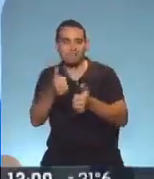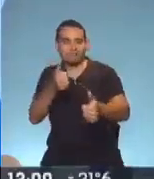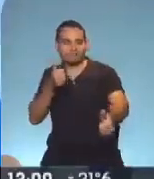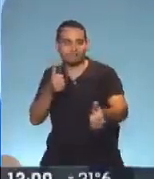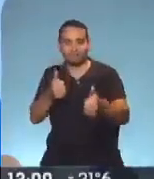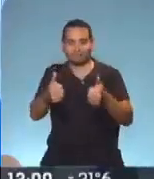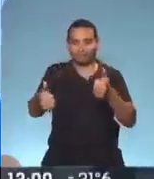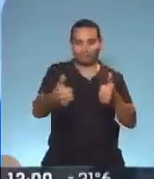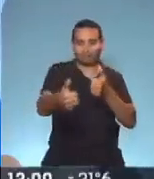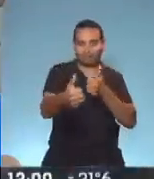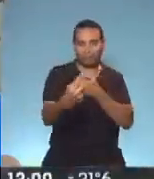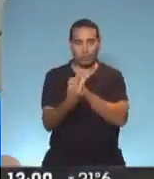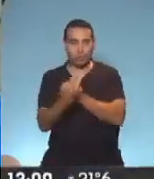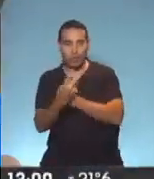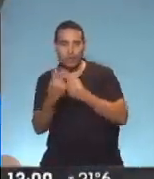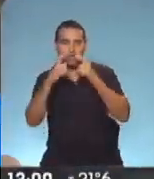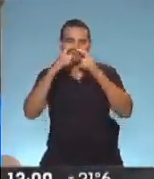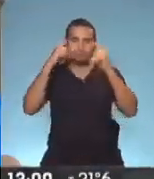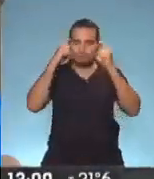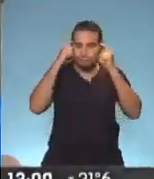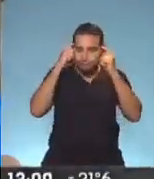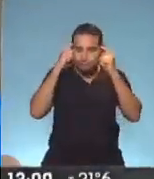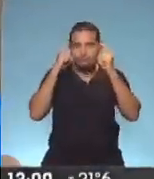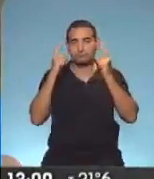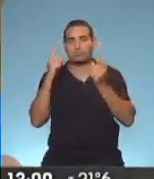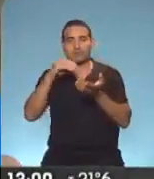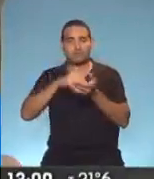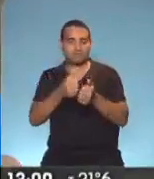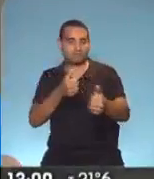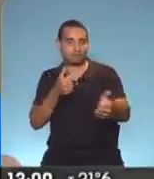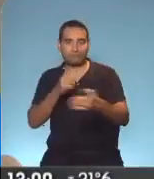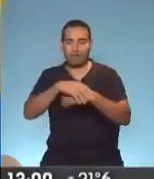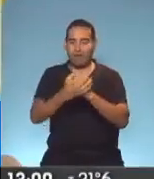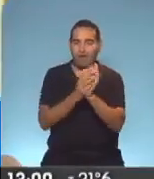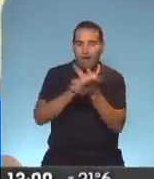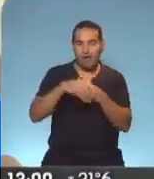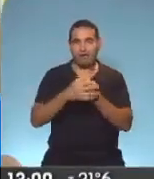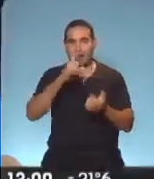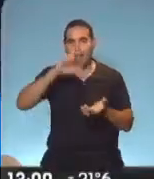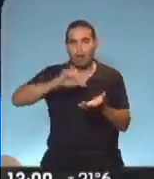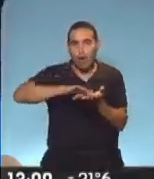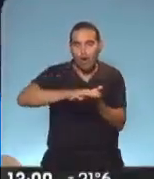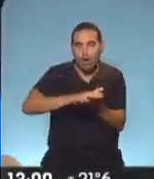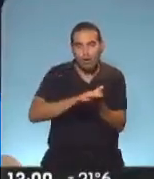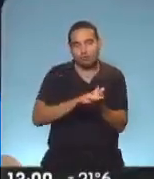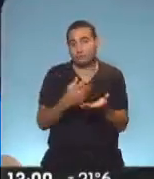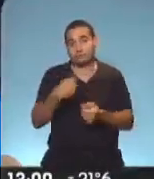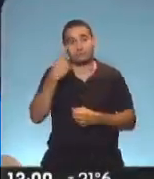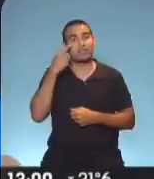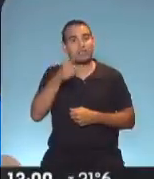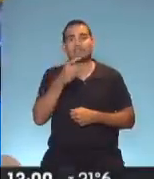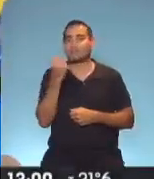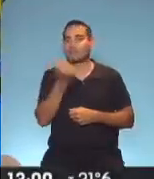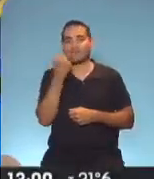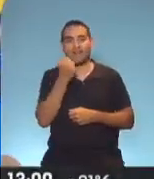social, cuidarnos, usar el tapabocas, mantener la distancia, lavarnos, higienizarnos, usar alcohol. Me parece que ese es el gran secreto